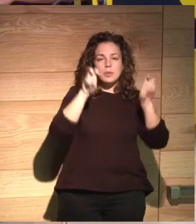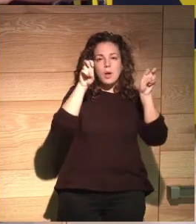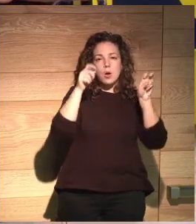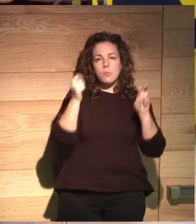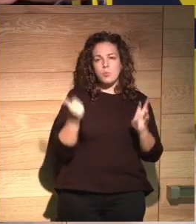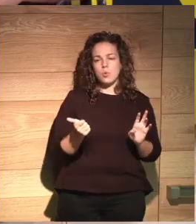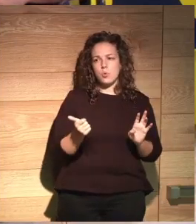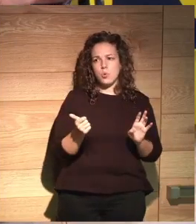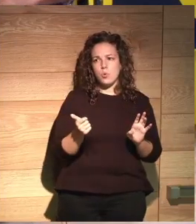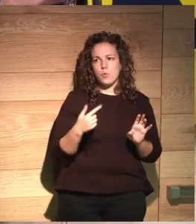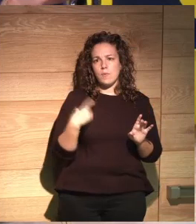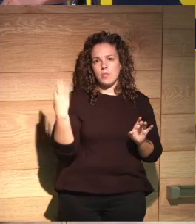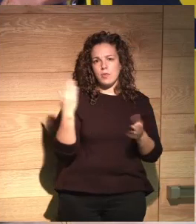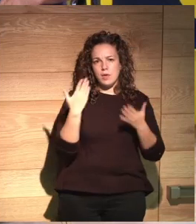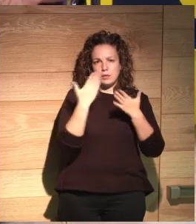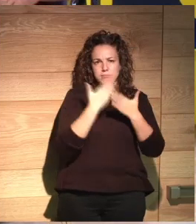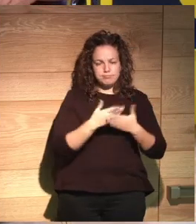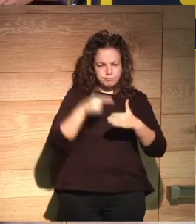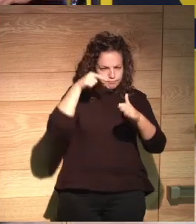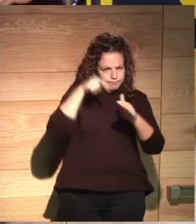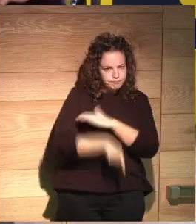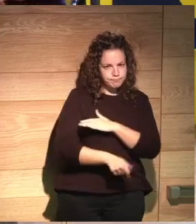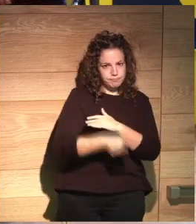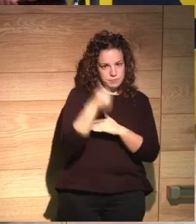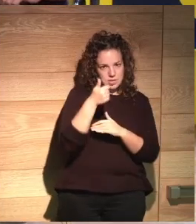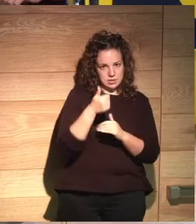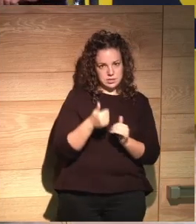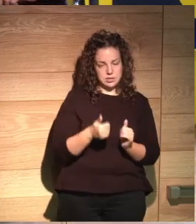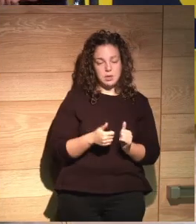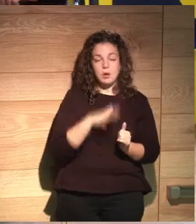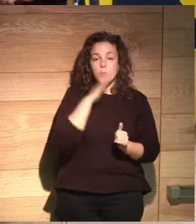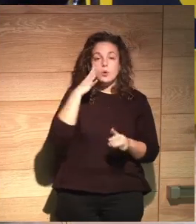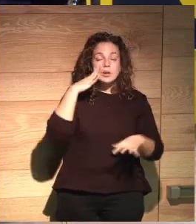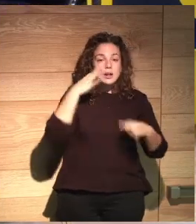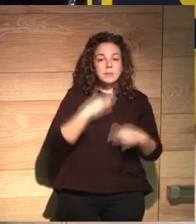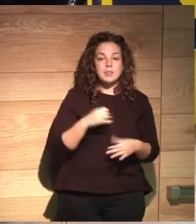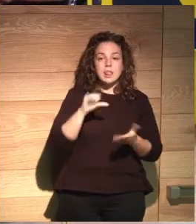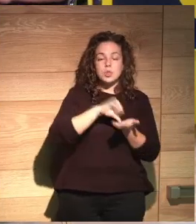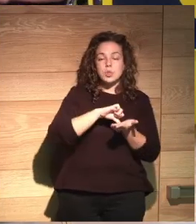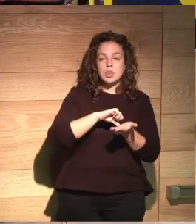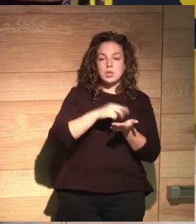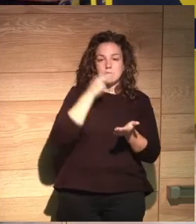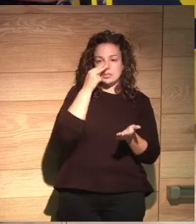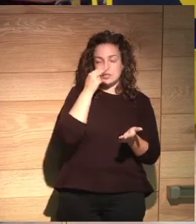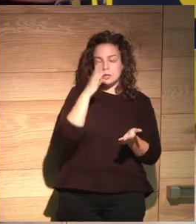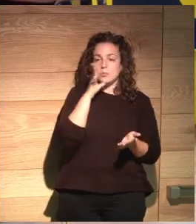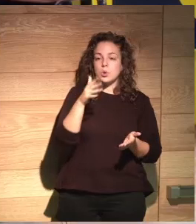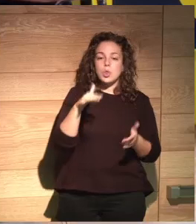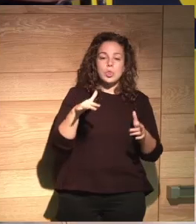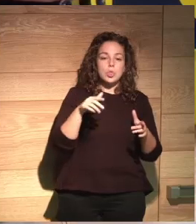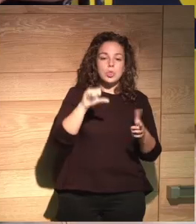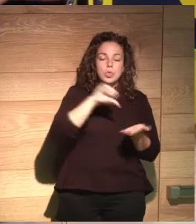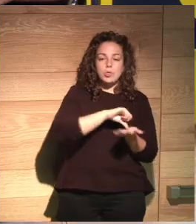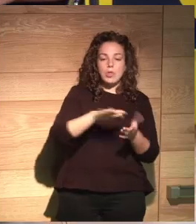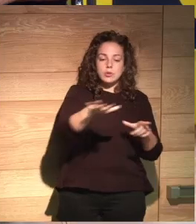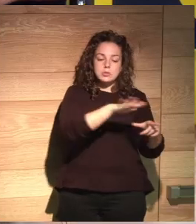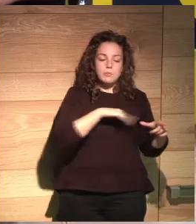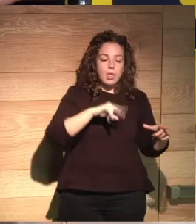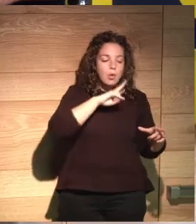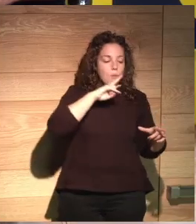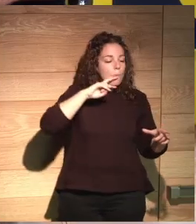hay que estudiarlo un poco porque realmente es interesante que la ciudad se vuelve un espacio que tiene bastantes